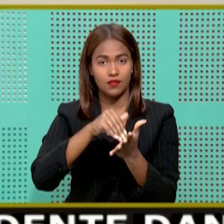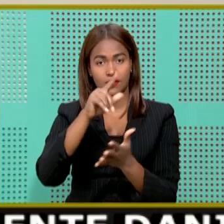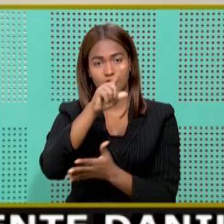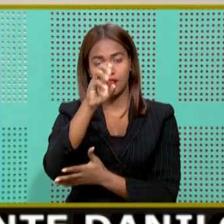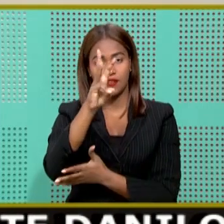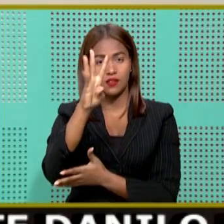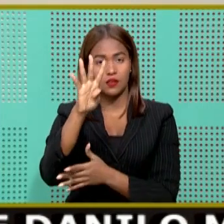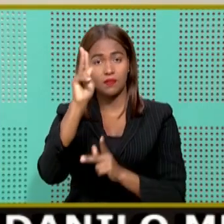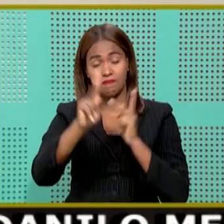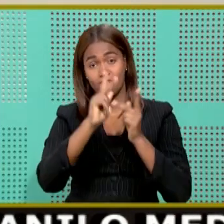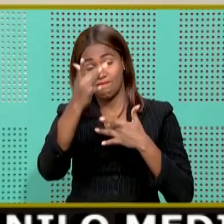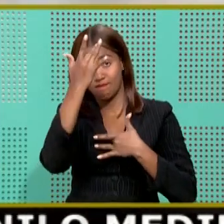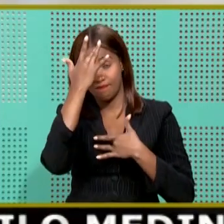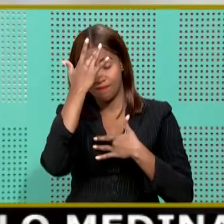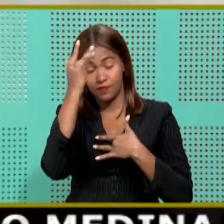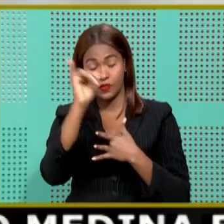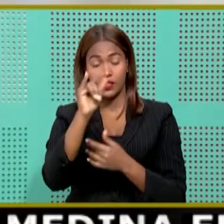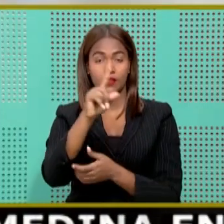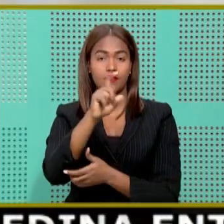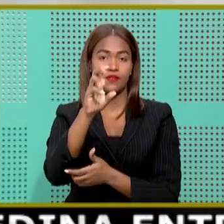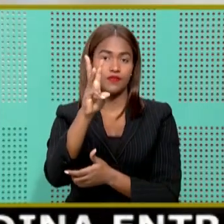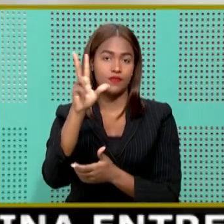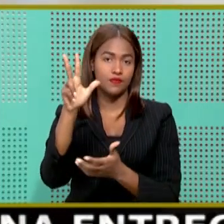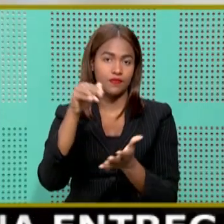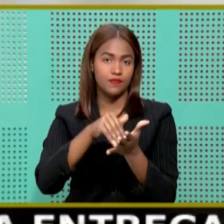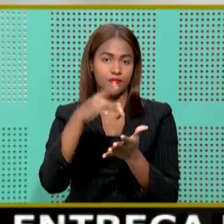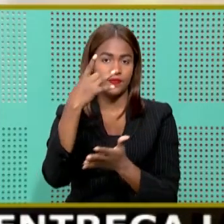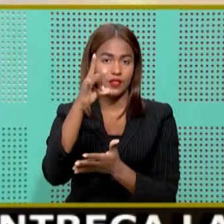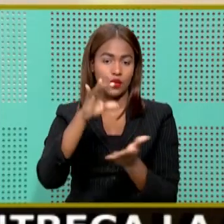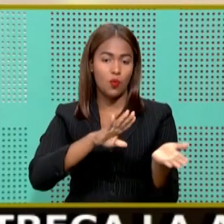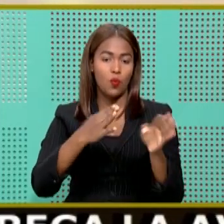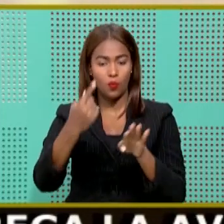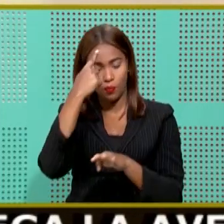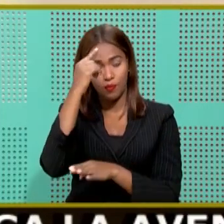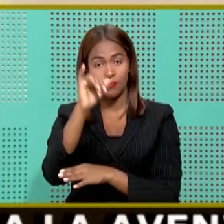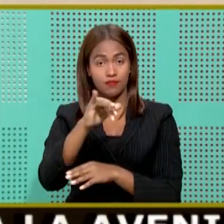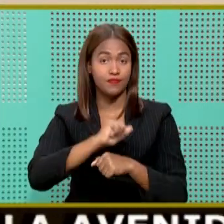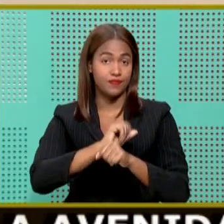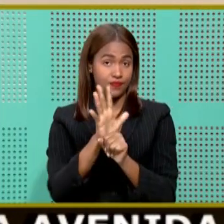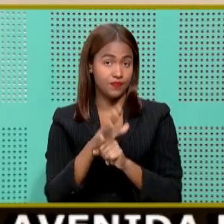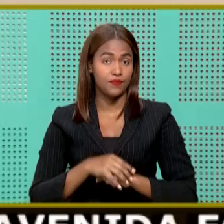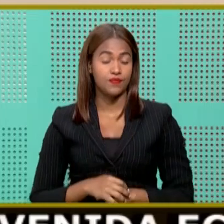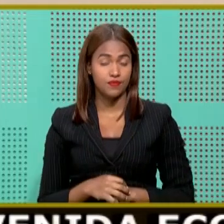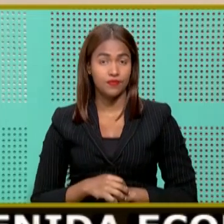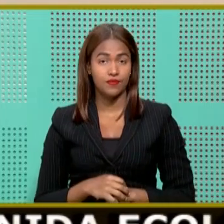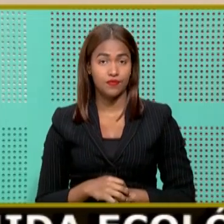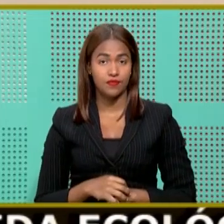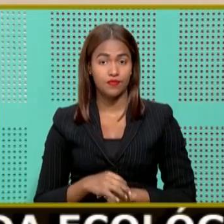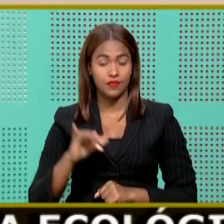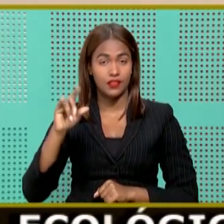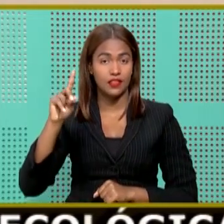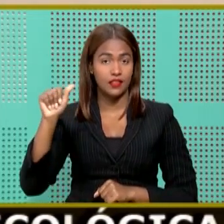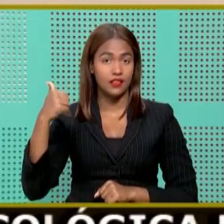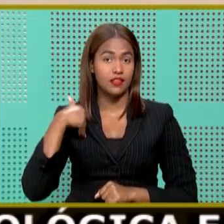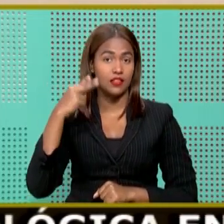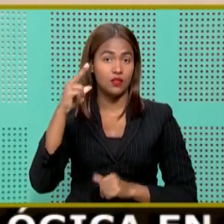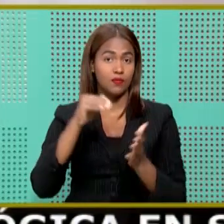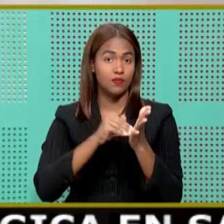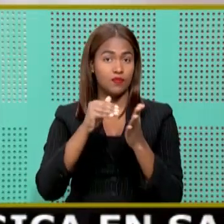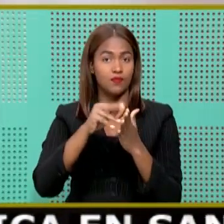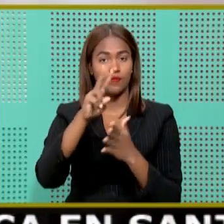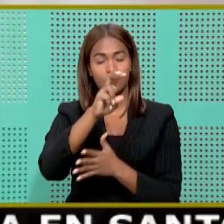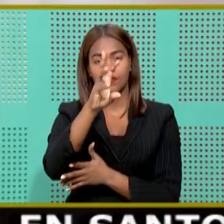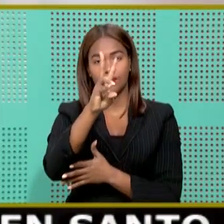5.097.164 personas contagiadas y 163.018 han muerto por la misma causa. India tiene